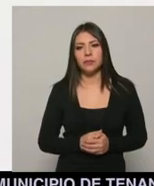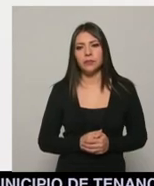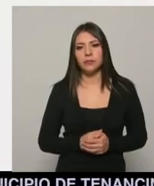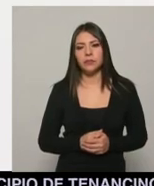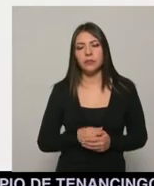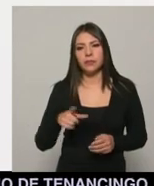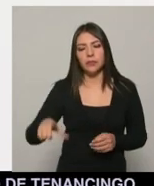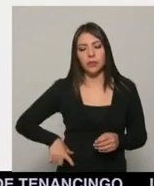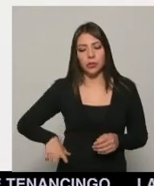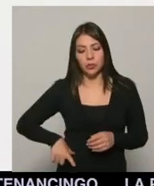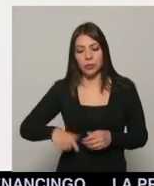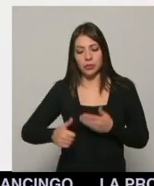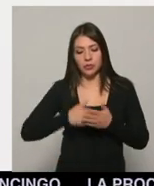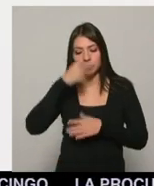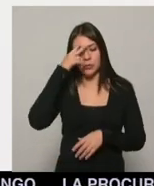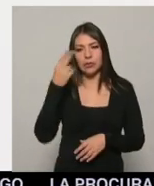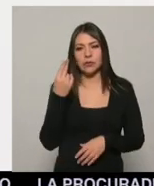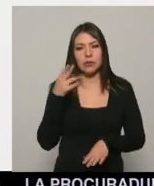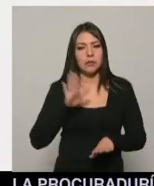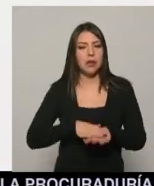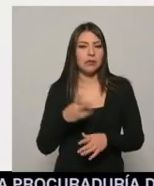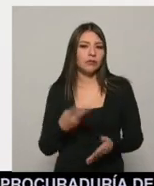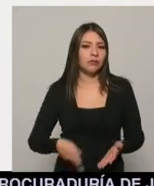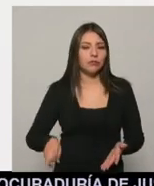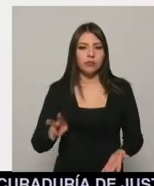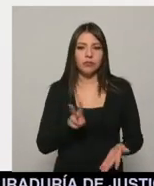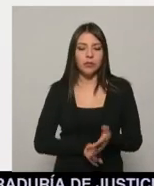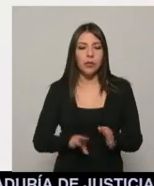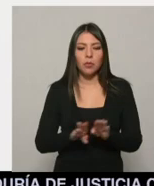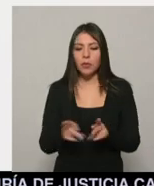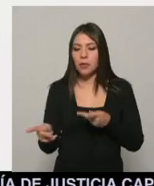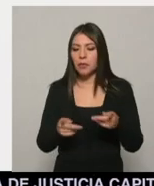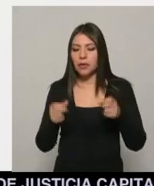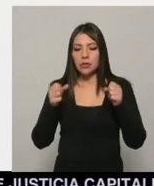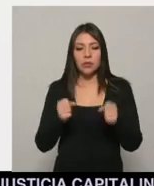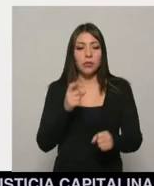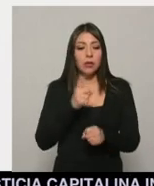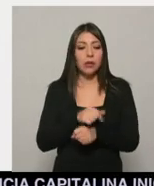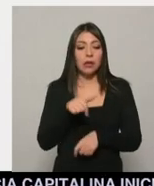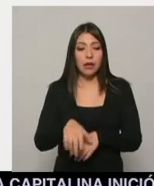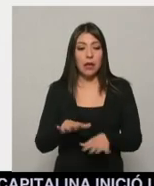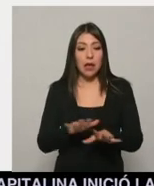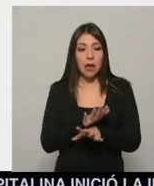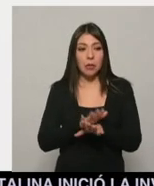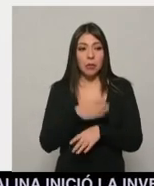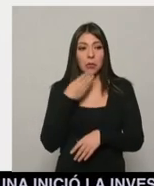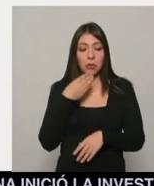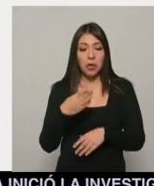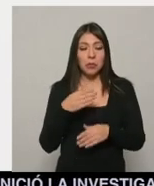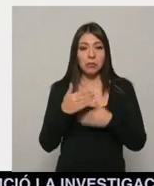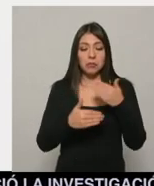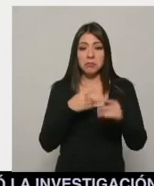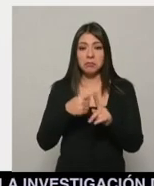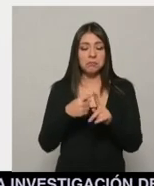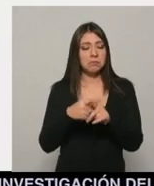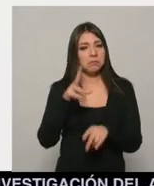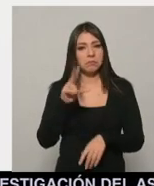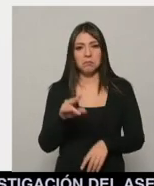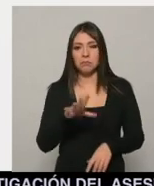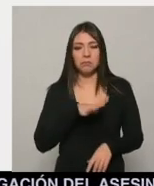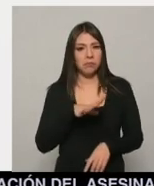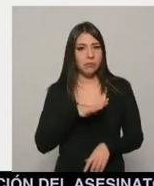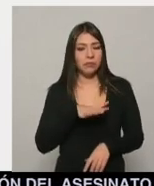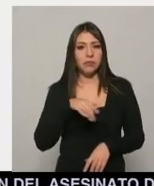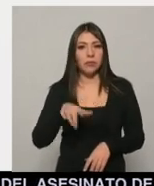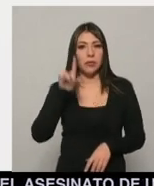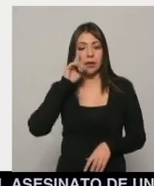seguridad todavía más. Como el mismo presidente lo dijo, no hay buenos resultados. La mandataria capitalina tendrá que hacer ajustes.